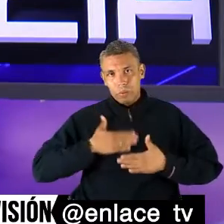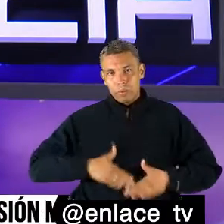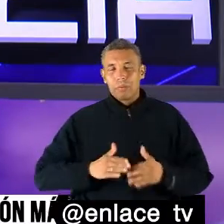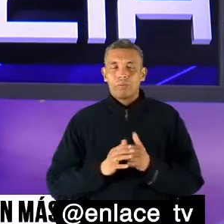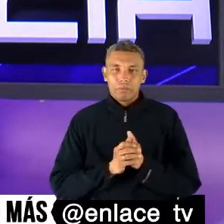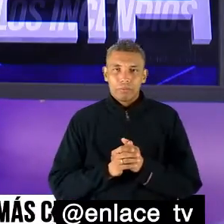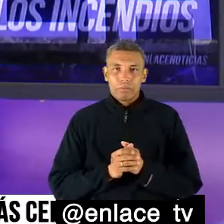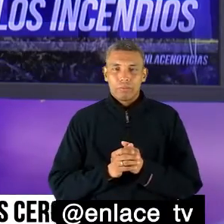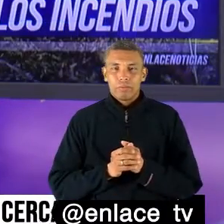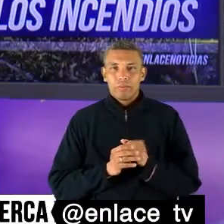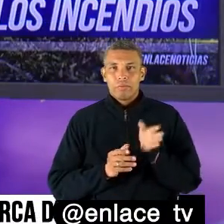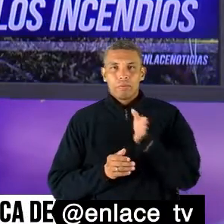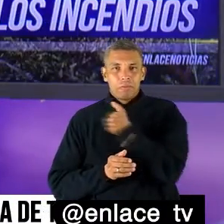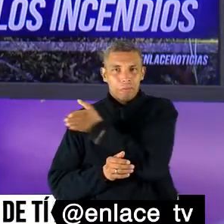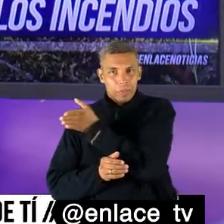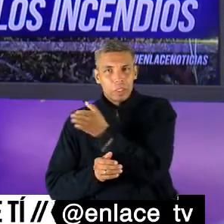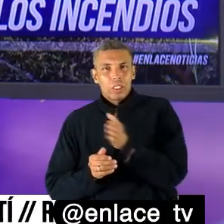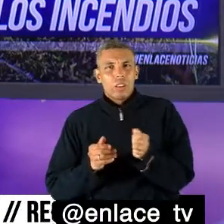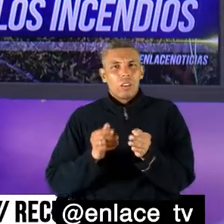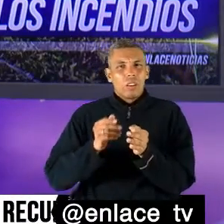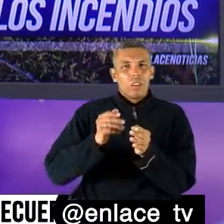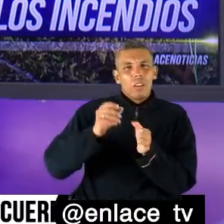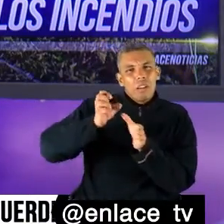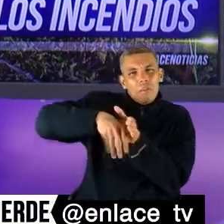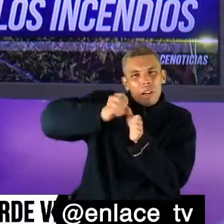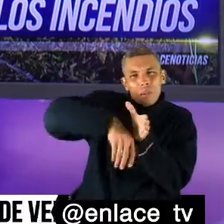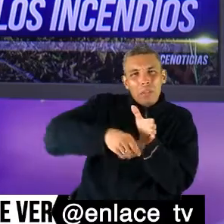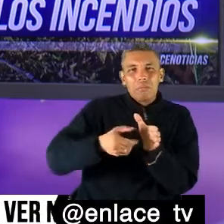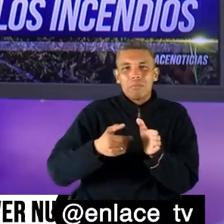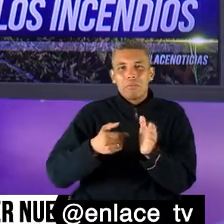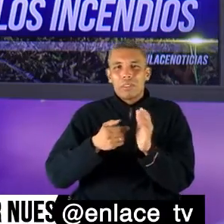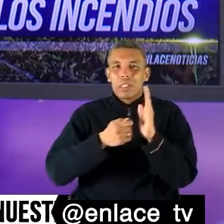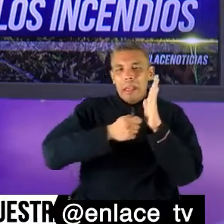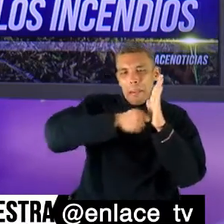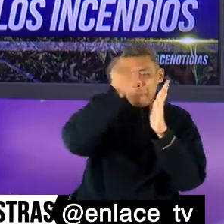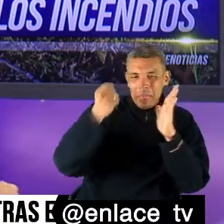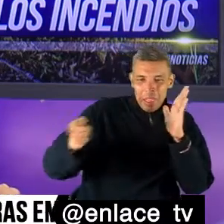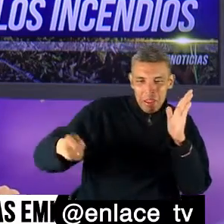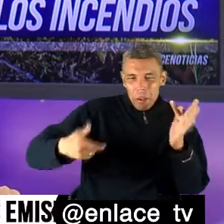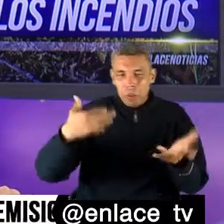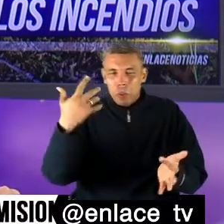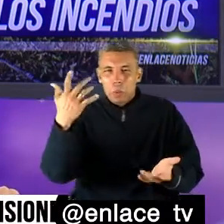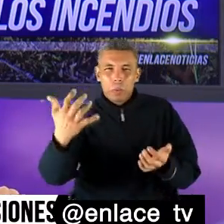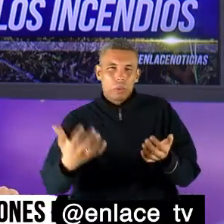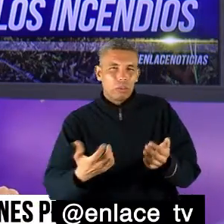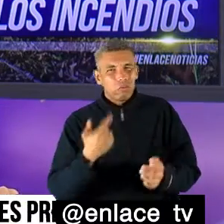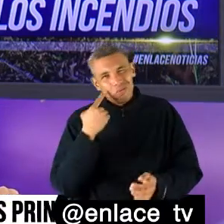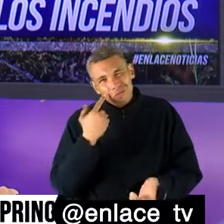pesar de los llamados a prevenir incendios forestales en la ciudad, los mismos no paran. Este, por ejemplo,